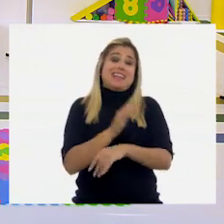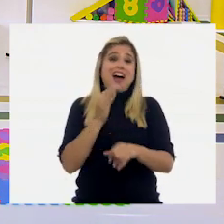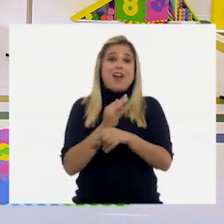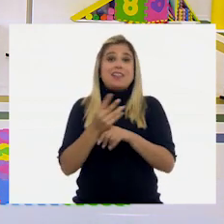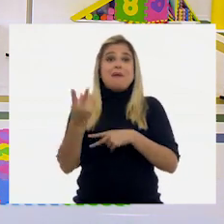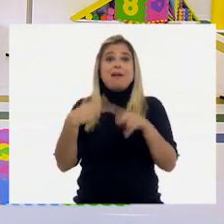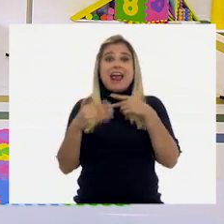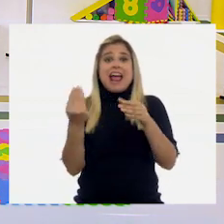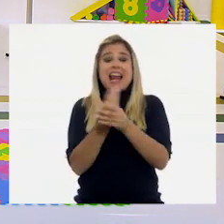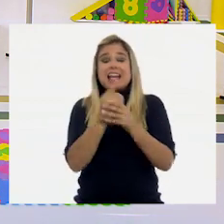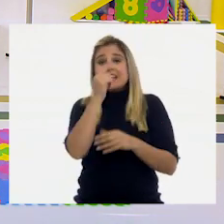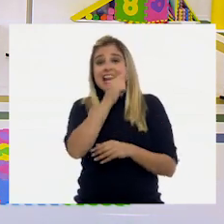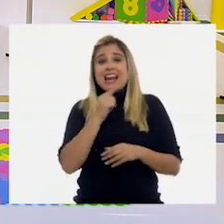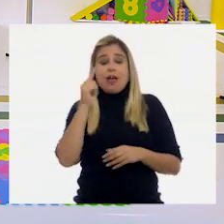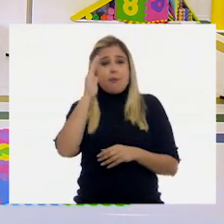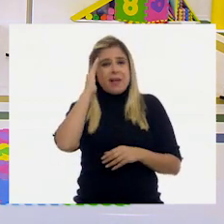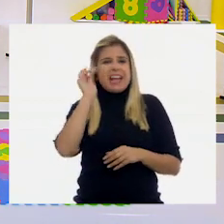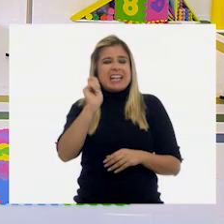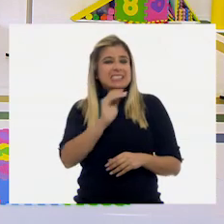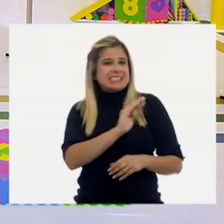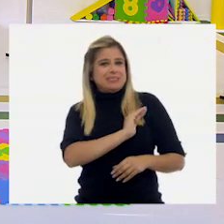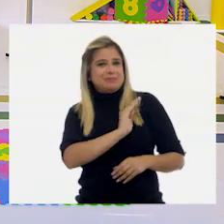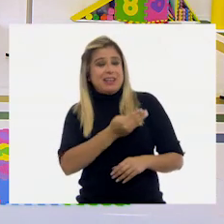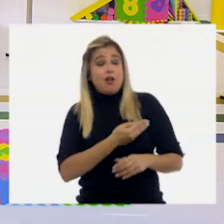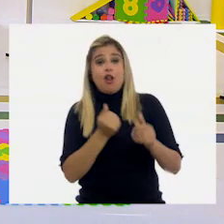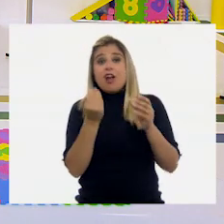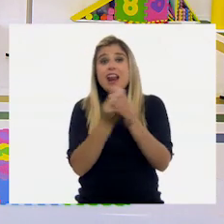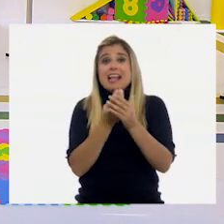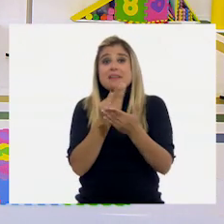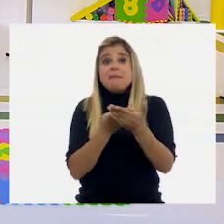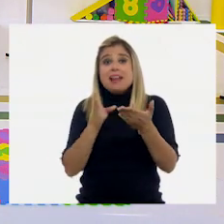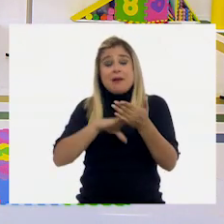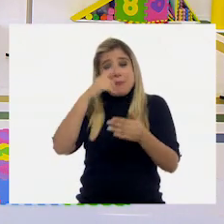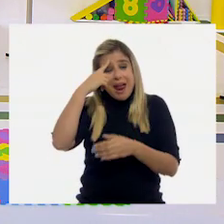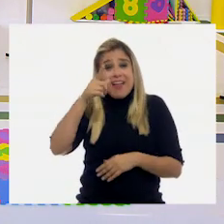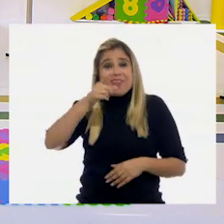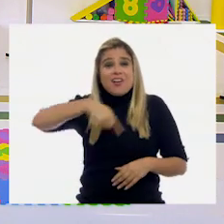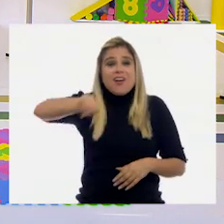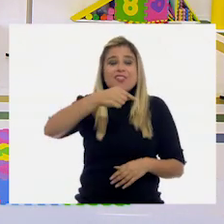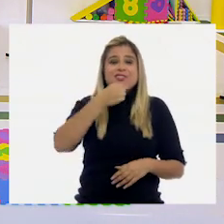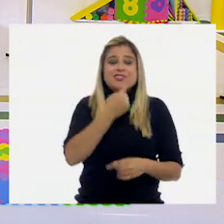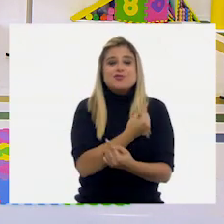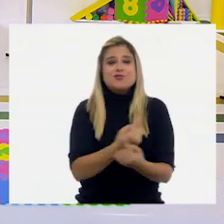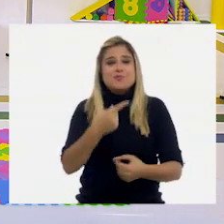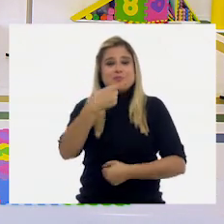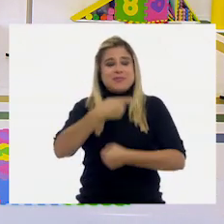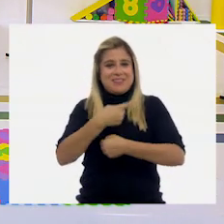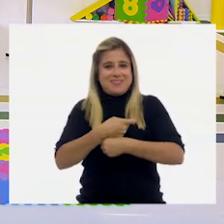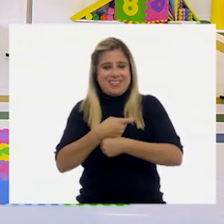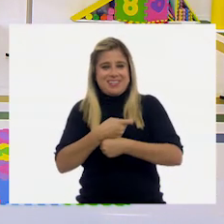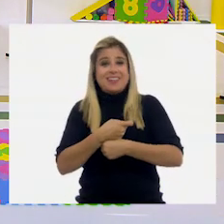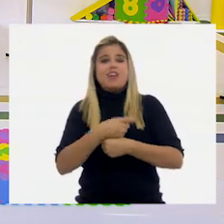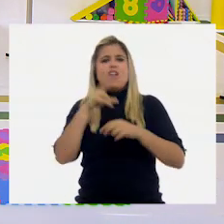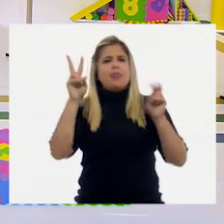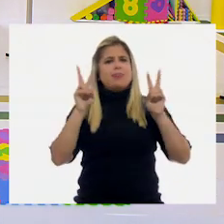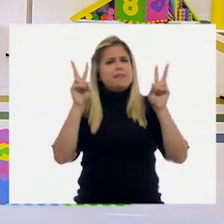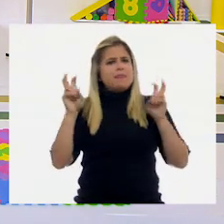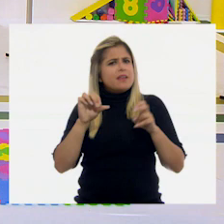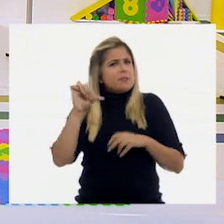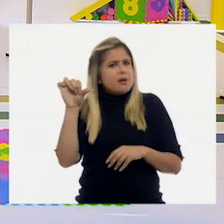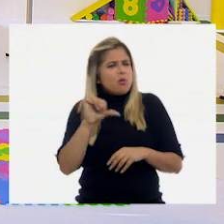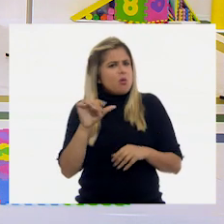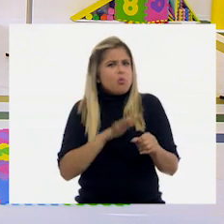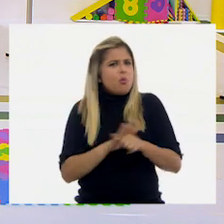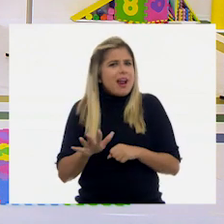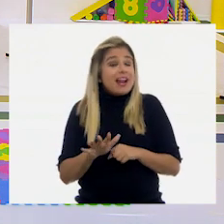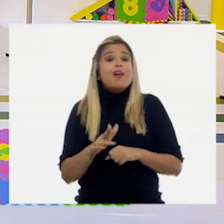nuestra clase de lengua materna, que es clase bilingüe para todas las niñas y niños del primer grado de primaria. El tema que vamos a ver el día de hoy